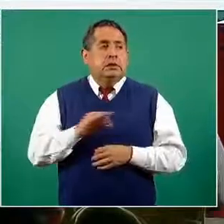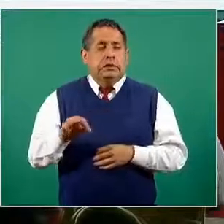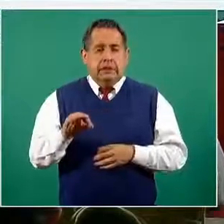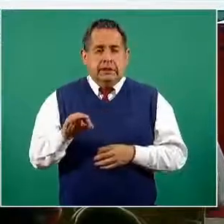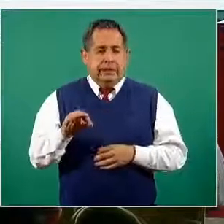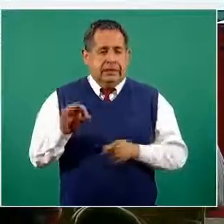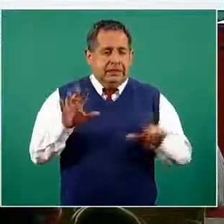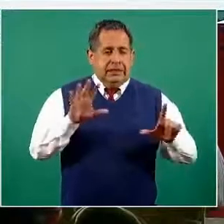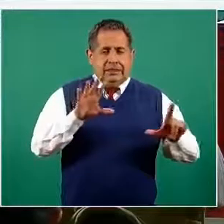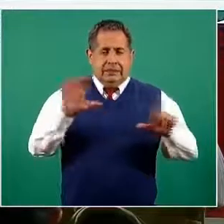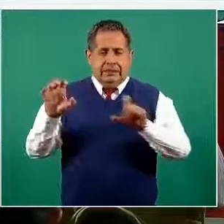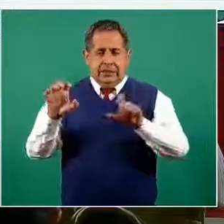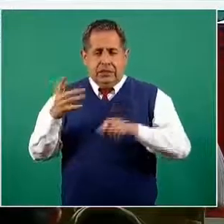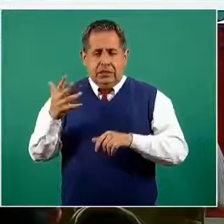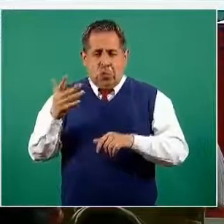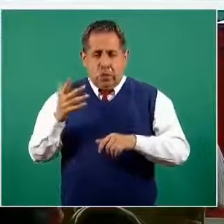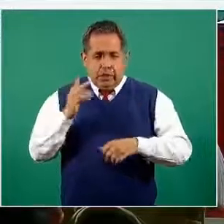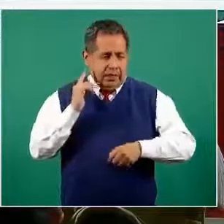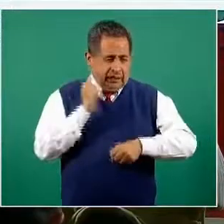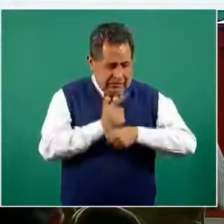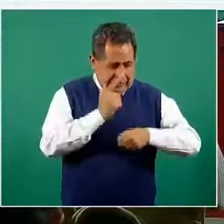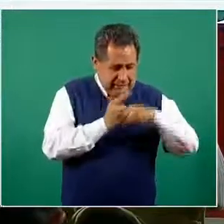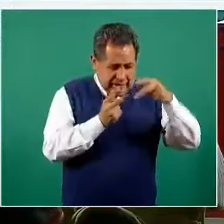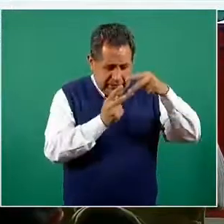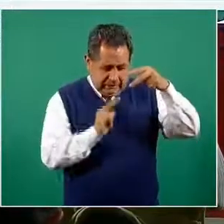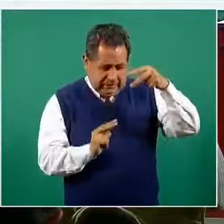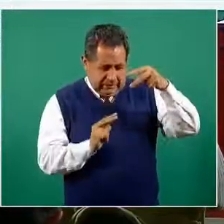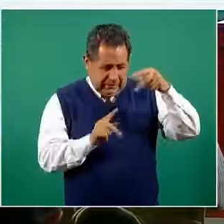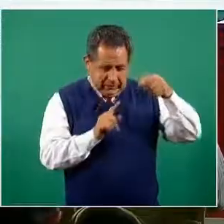de 750 secuencias de genomas completos.